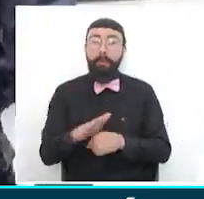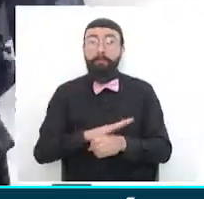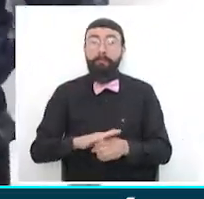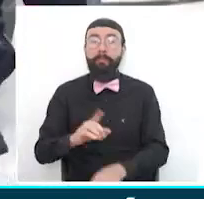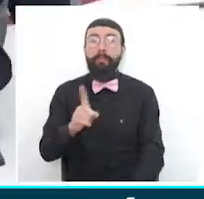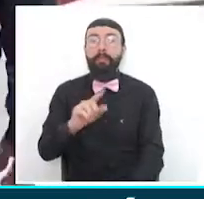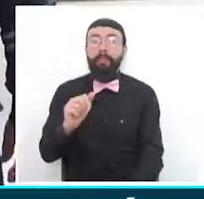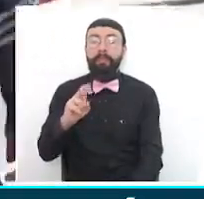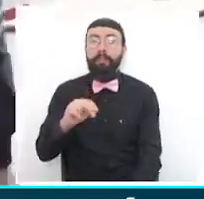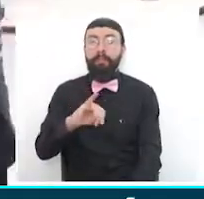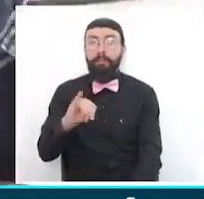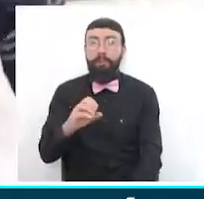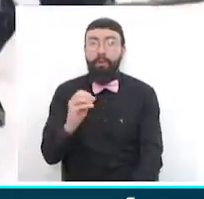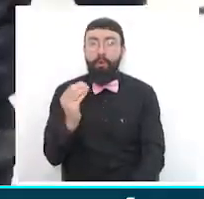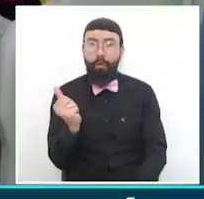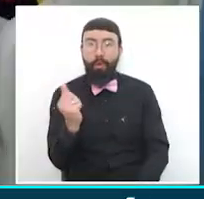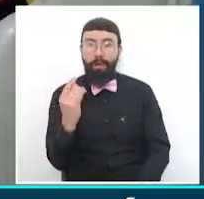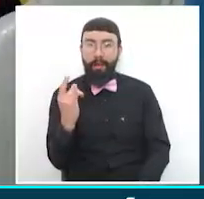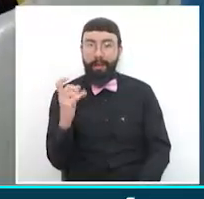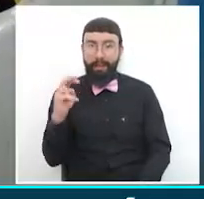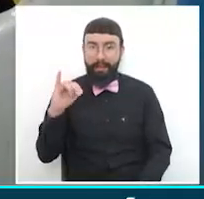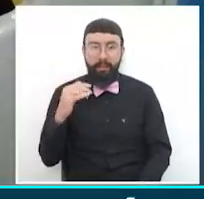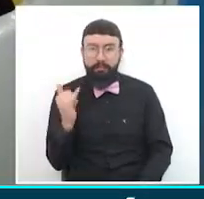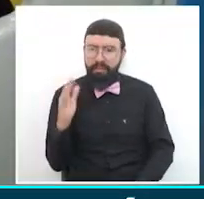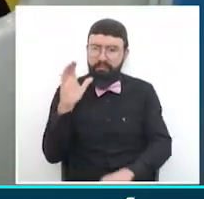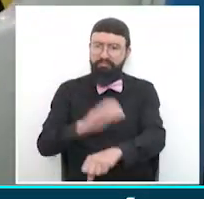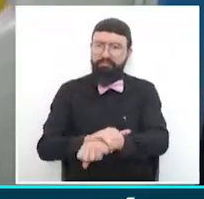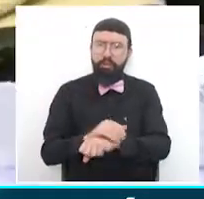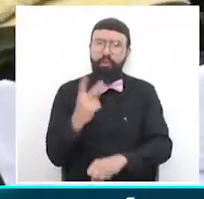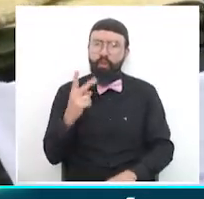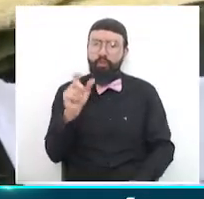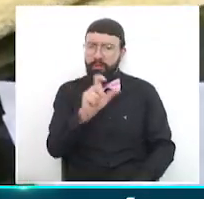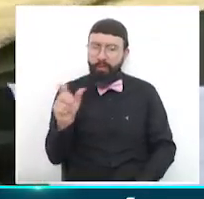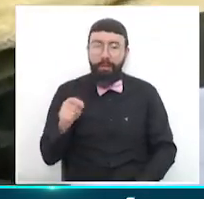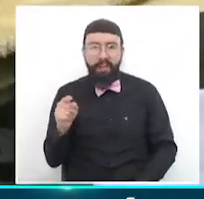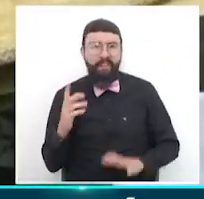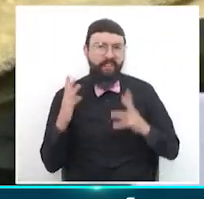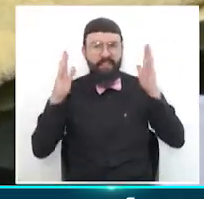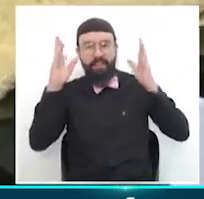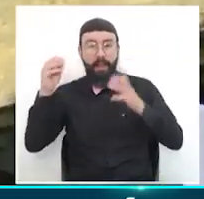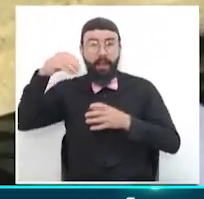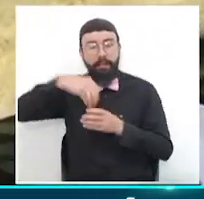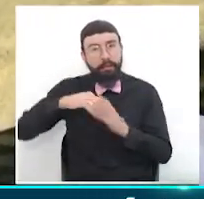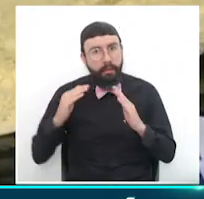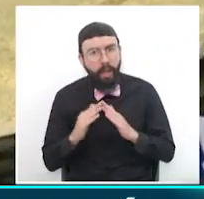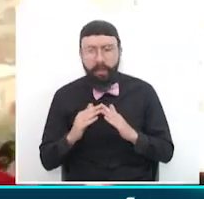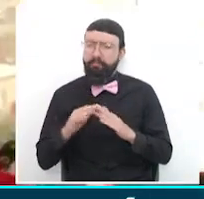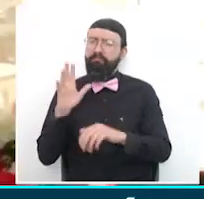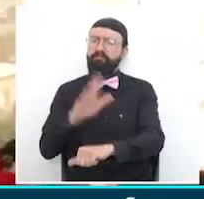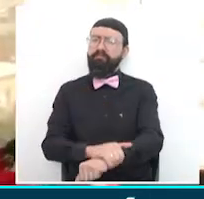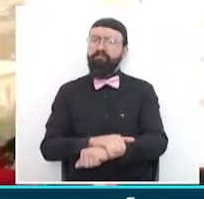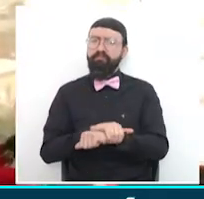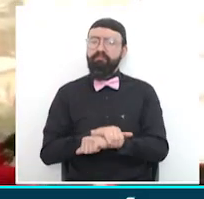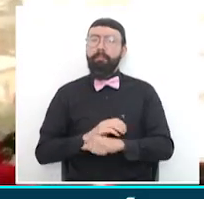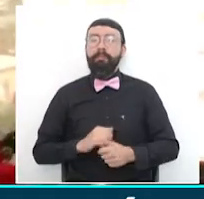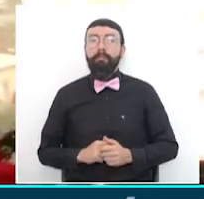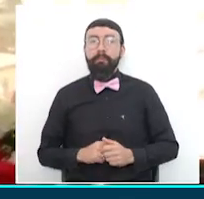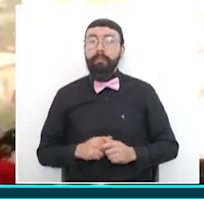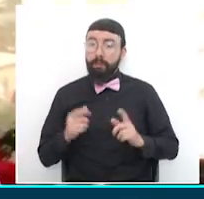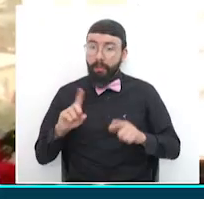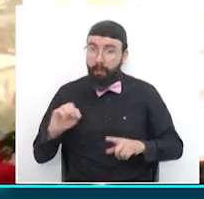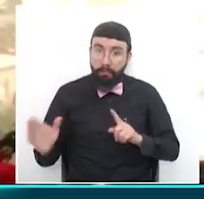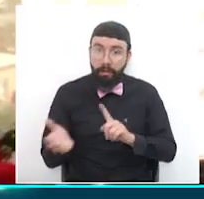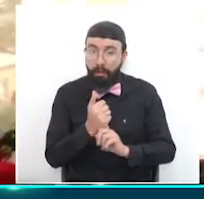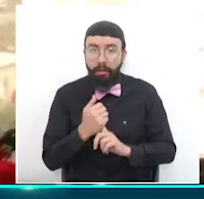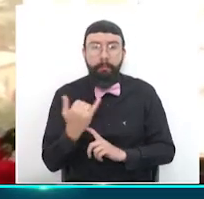carrera 25 con calle 29, se capturaron a dos personas que realizaban fiestas al interior de su vivienda. De igual forma, encontramos en el barrio